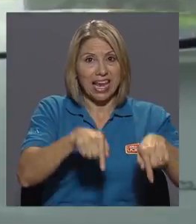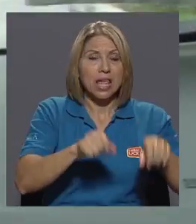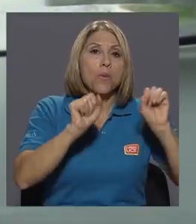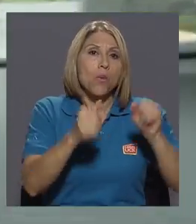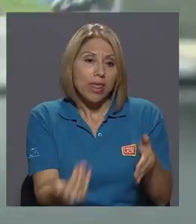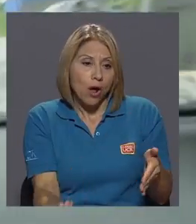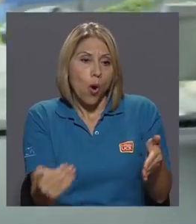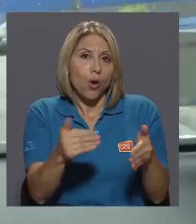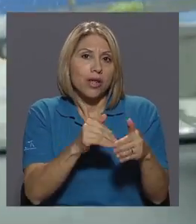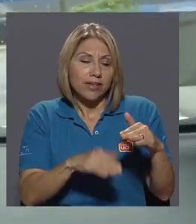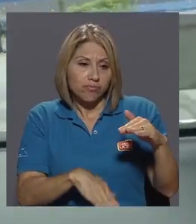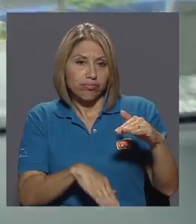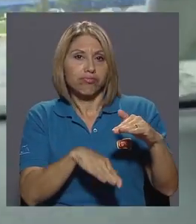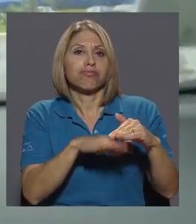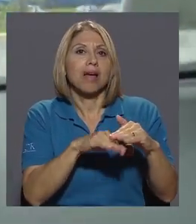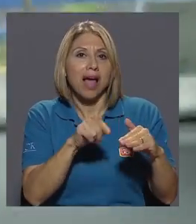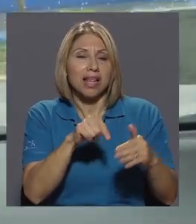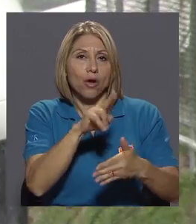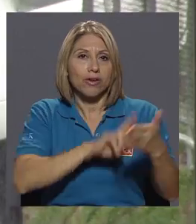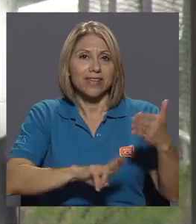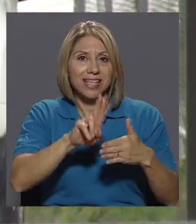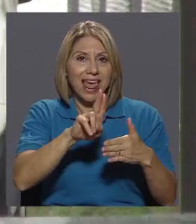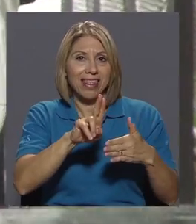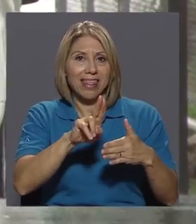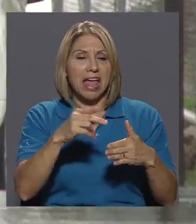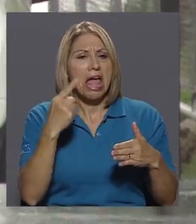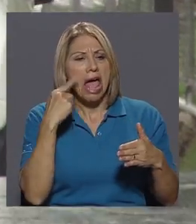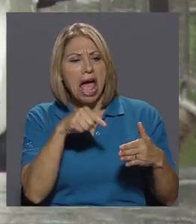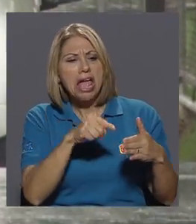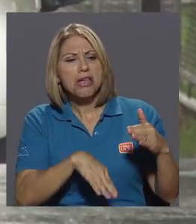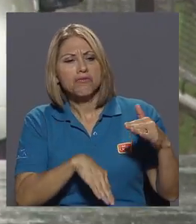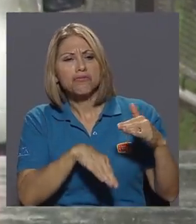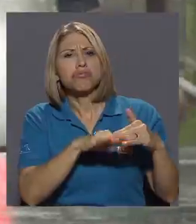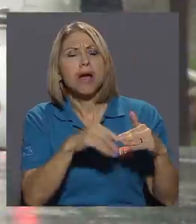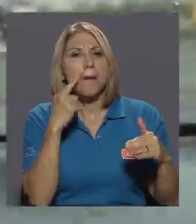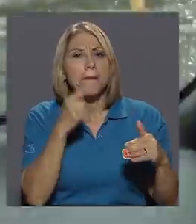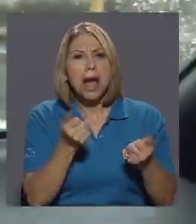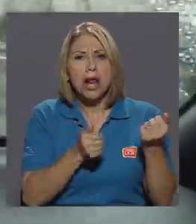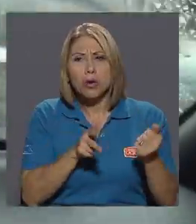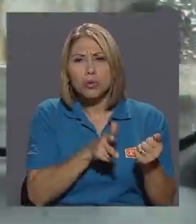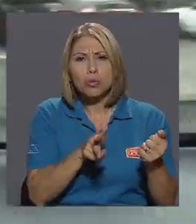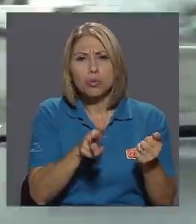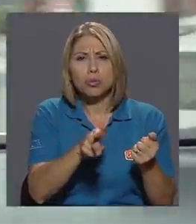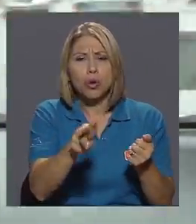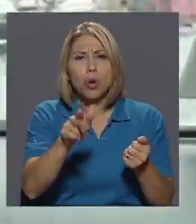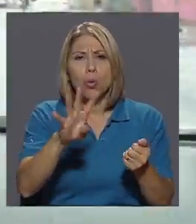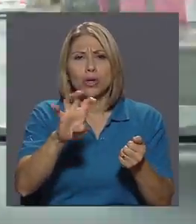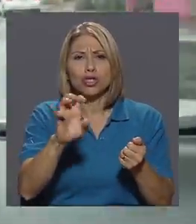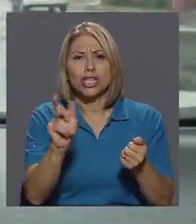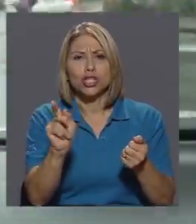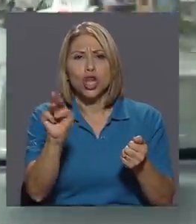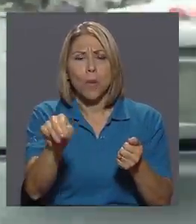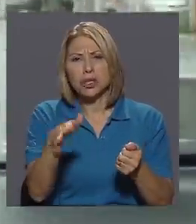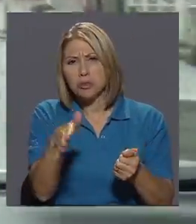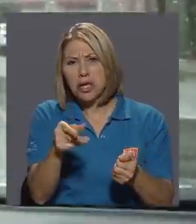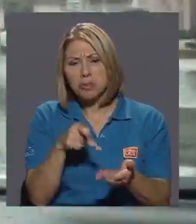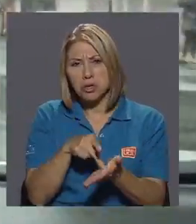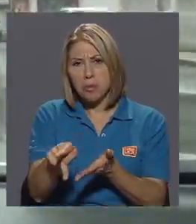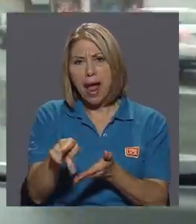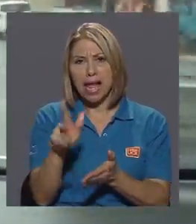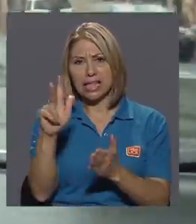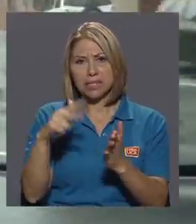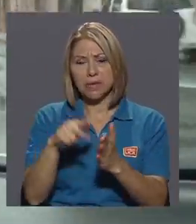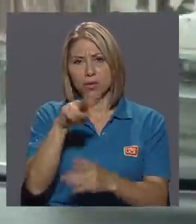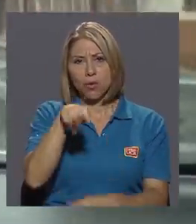la universidad. La recarga para recorrer unos 400 kilómetros costaría alrededor de 3.000 colones.